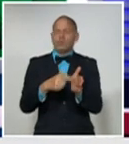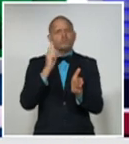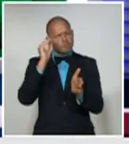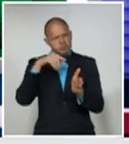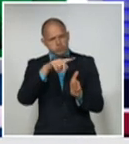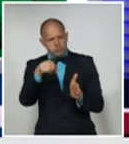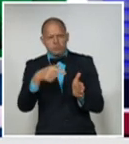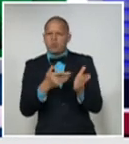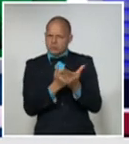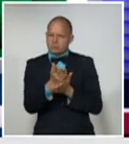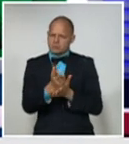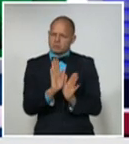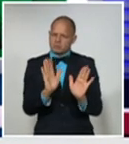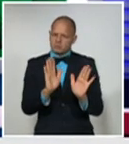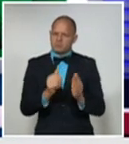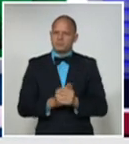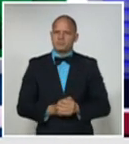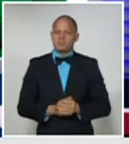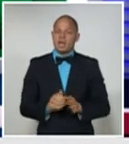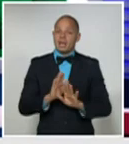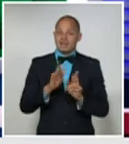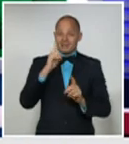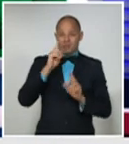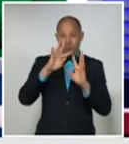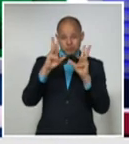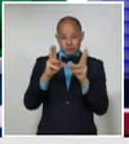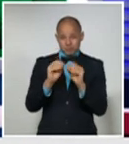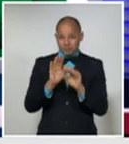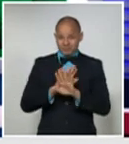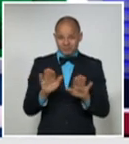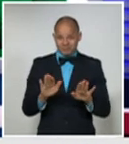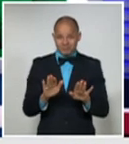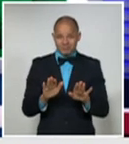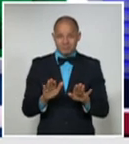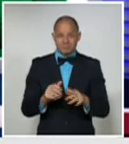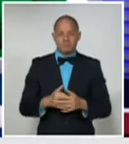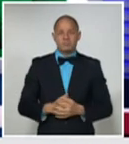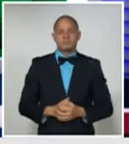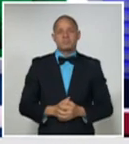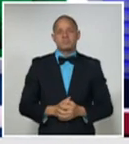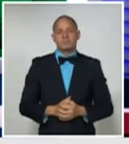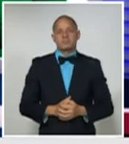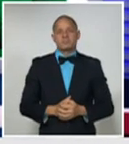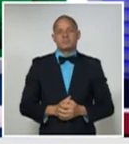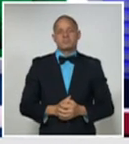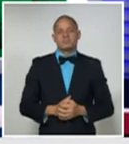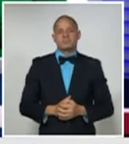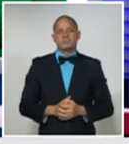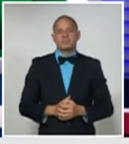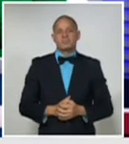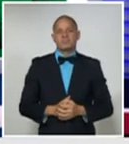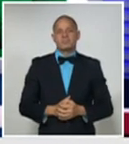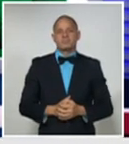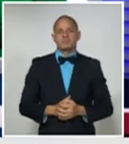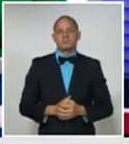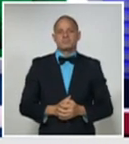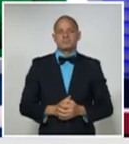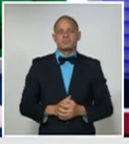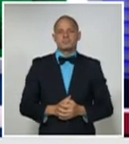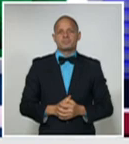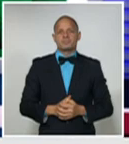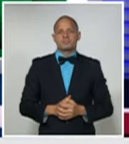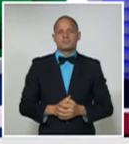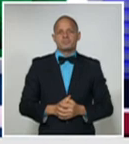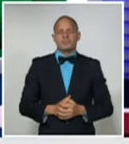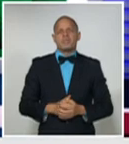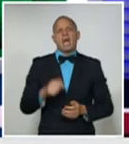territorio. Con este comportamiento de los casos autóctonos diagnosticados en el día de ayer, pues la tasa